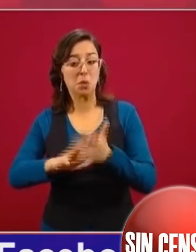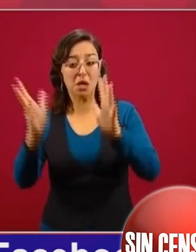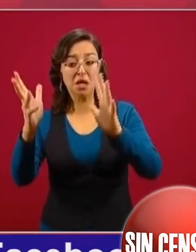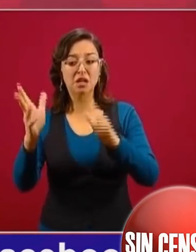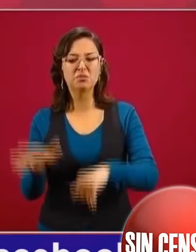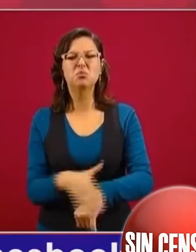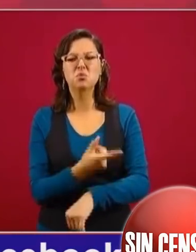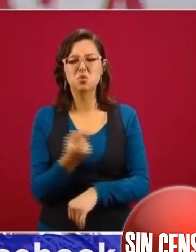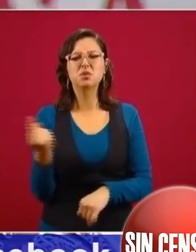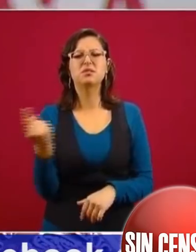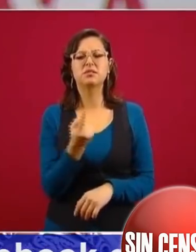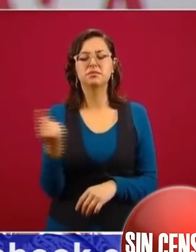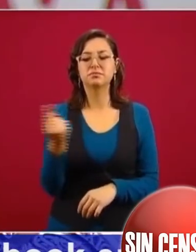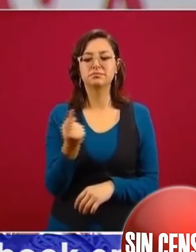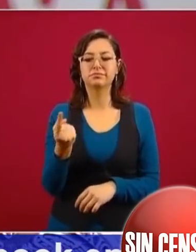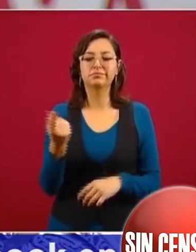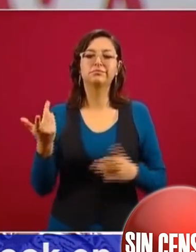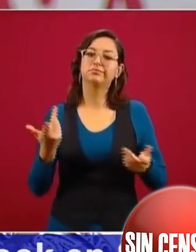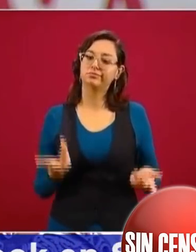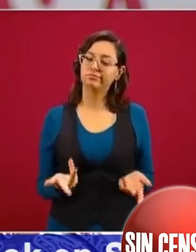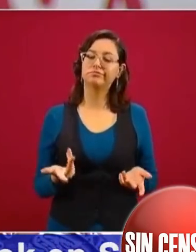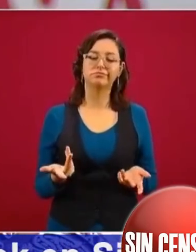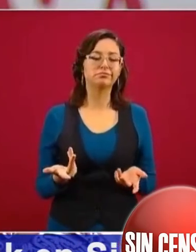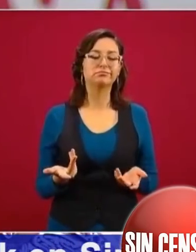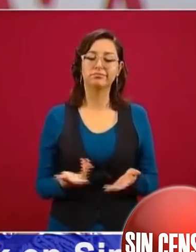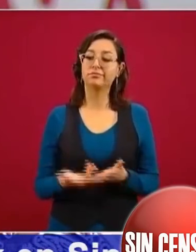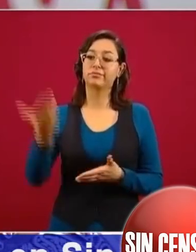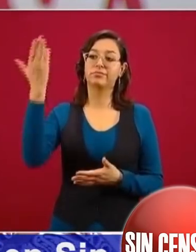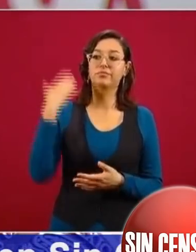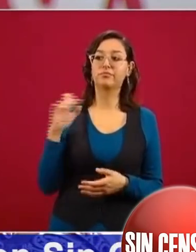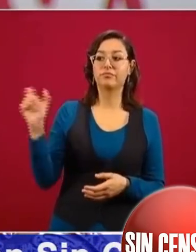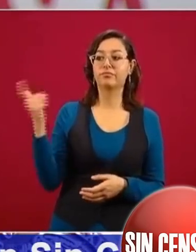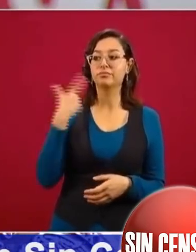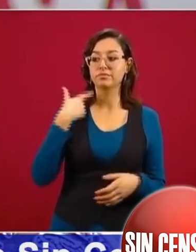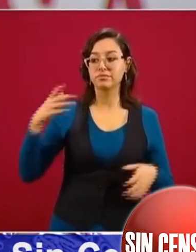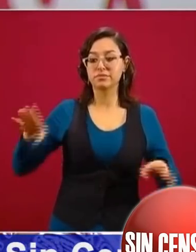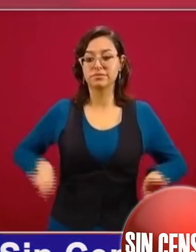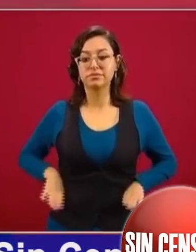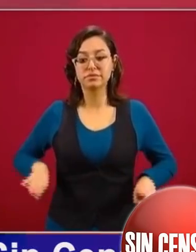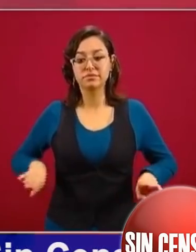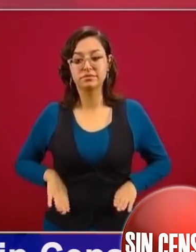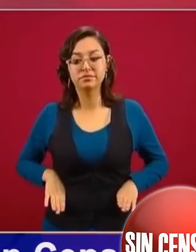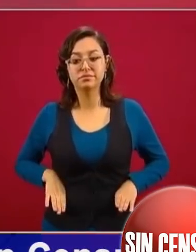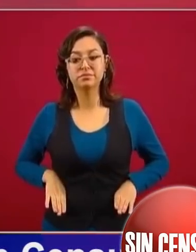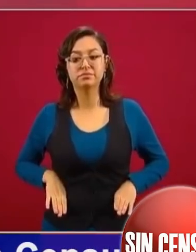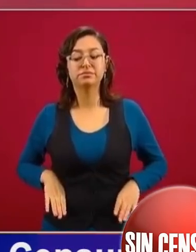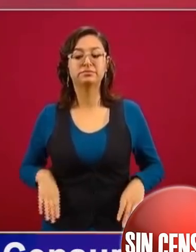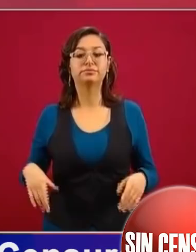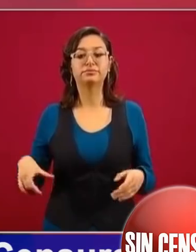de un modelo neoliberal que se caracterizó por la desigualdad,